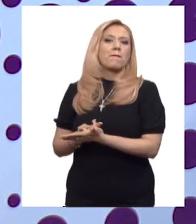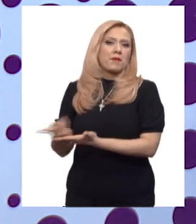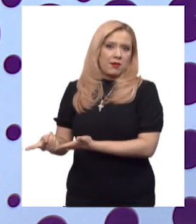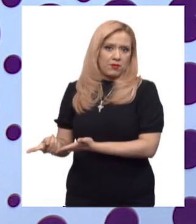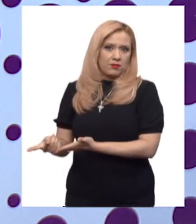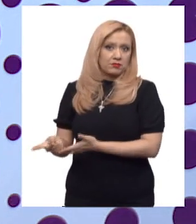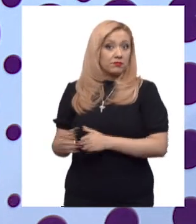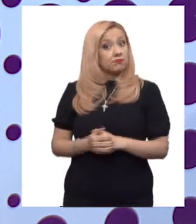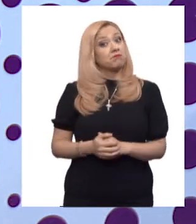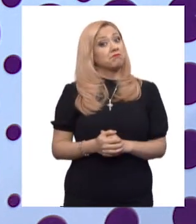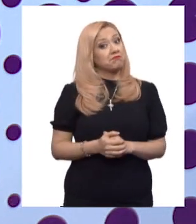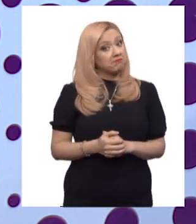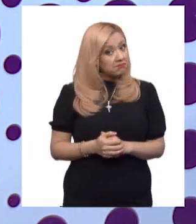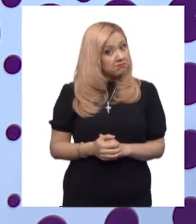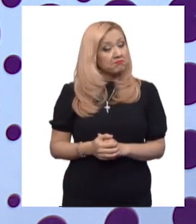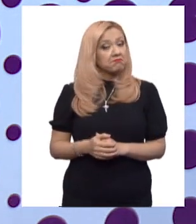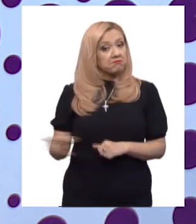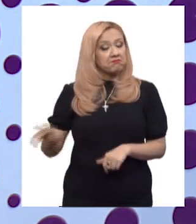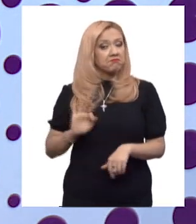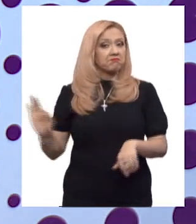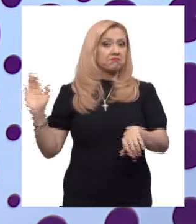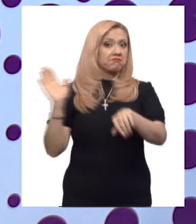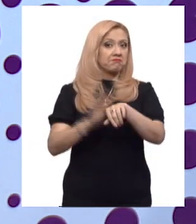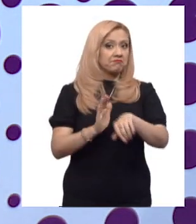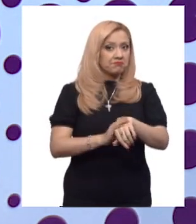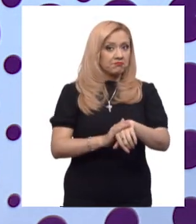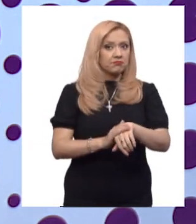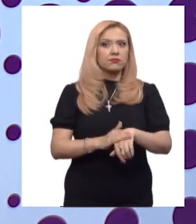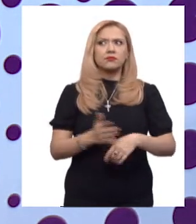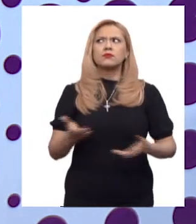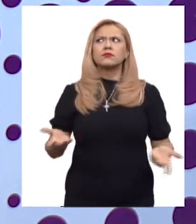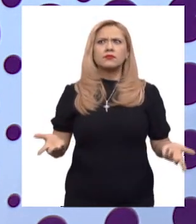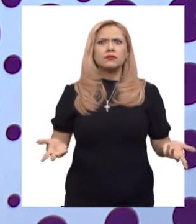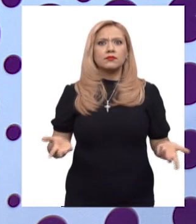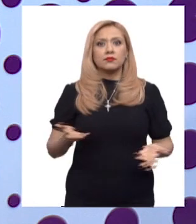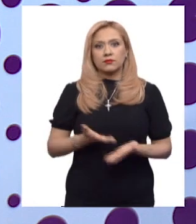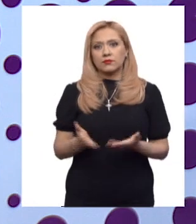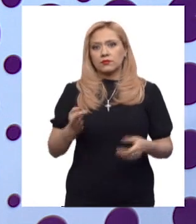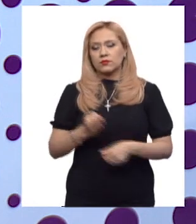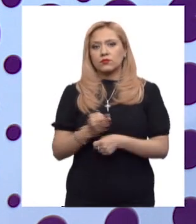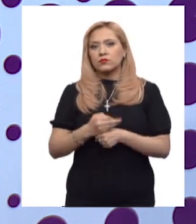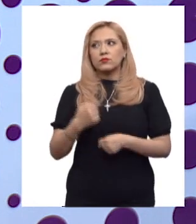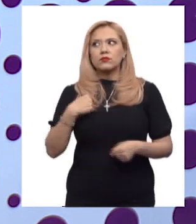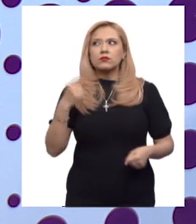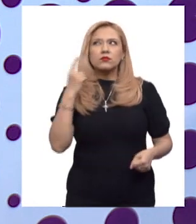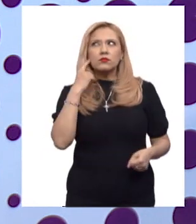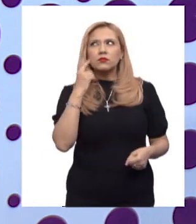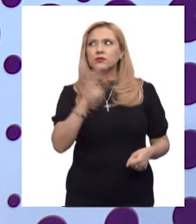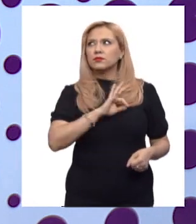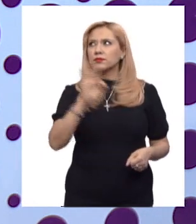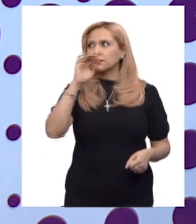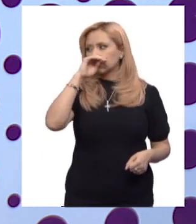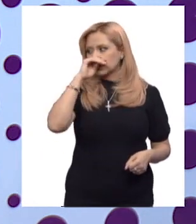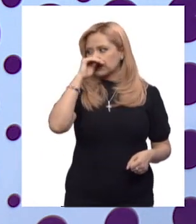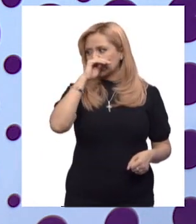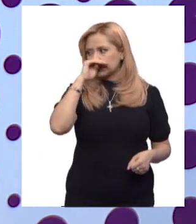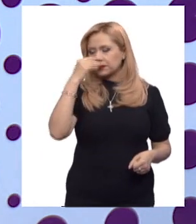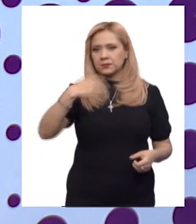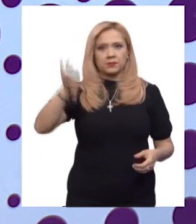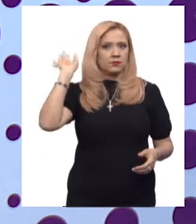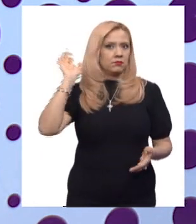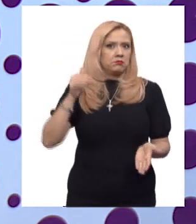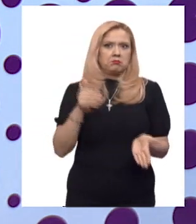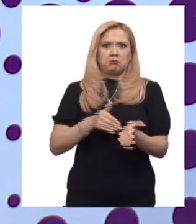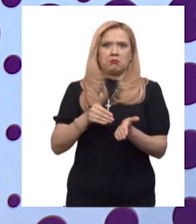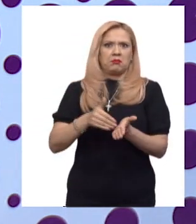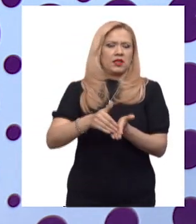alto incentivo económico para poderlo hacer, ¿no? ¿Pero qué ha permitido esto? Ahora mismo no tengo la cifra exacta, pero estaríamos hablando de billones,